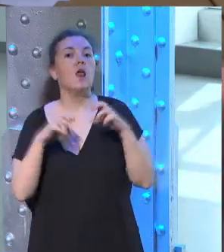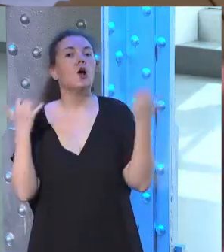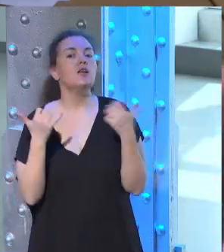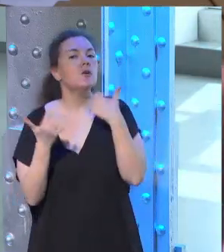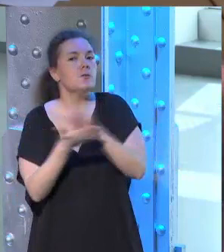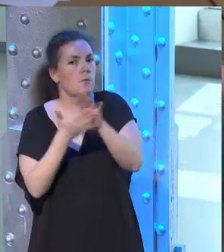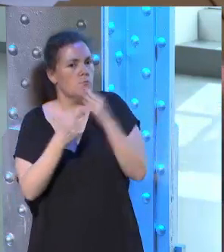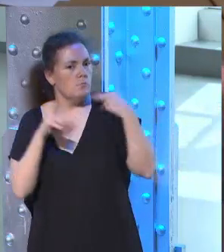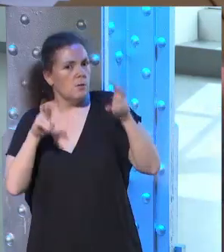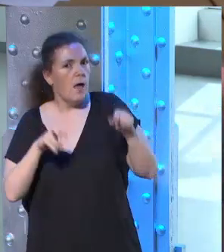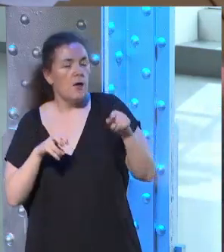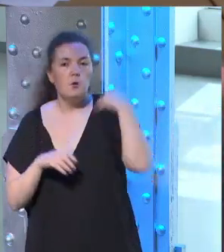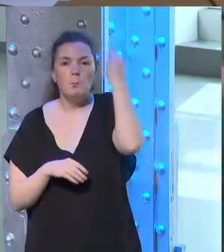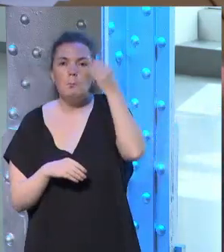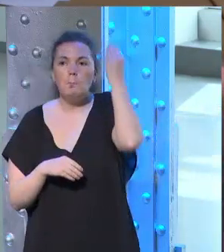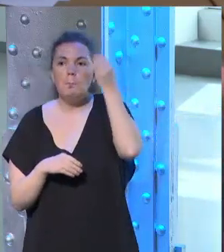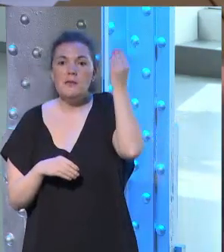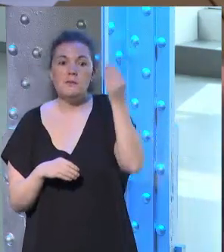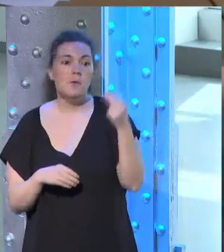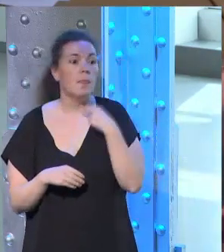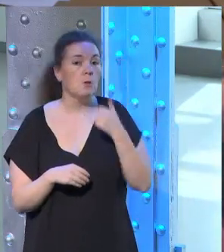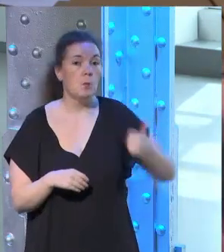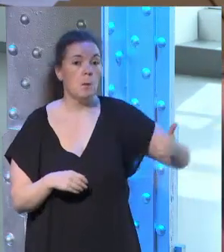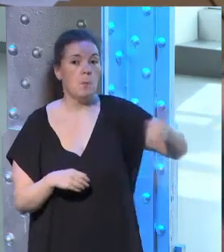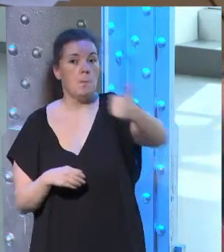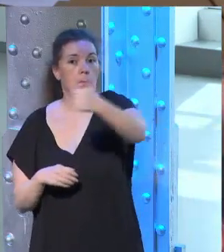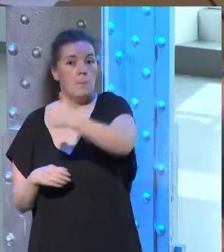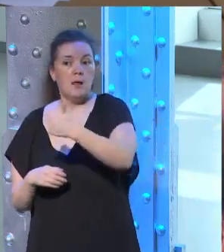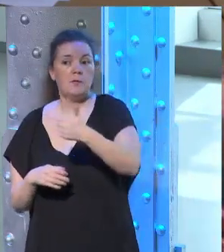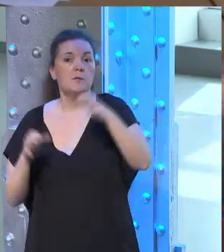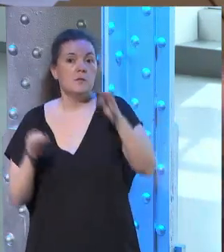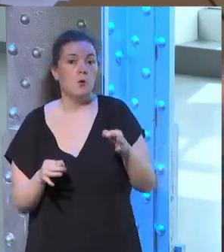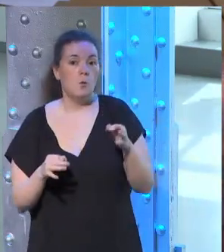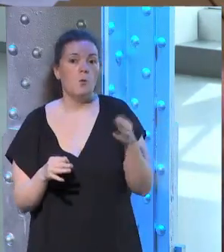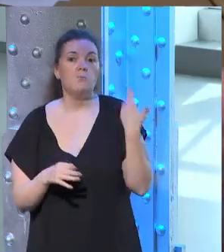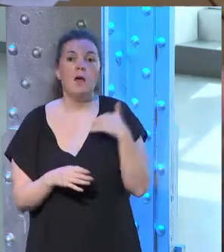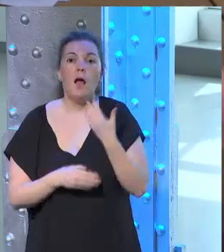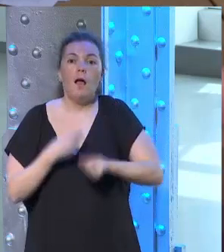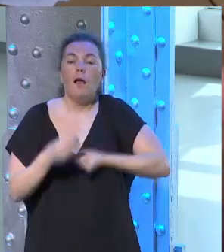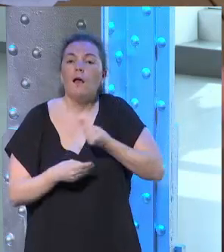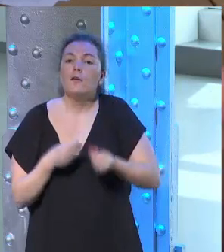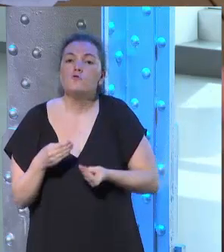energía, no sé qué, yo pensaba que más diputados y diputadas habrían dado el paso de tener,